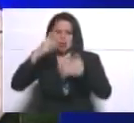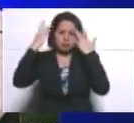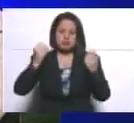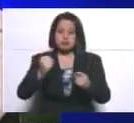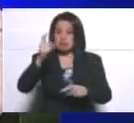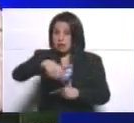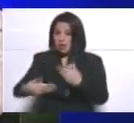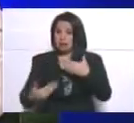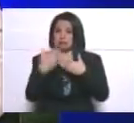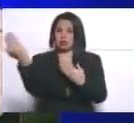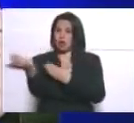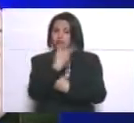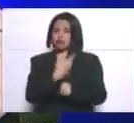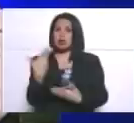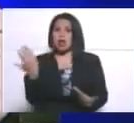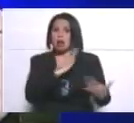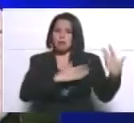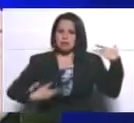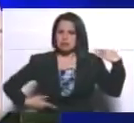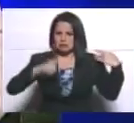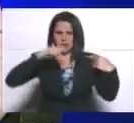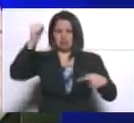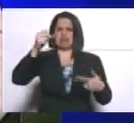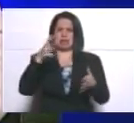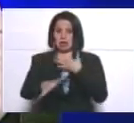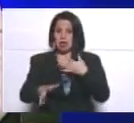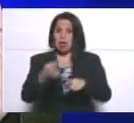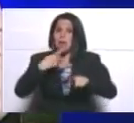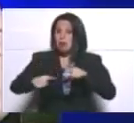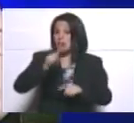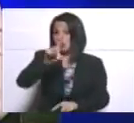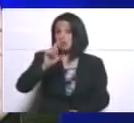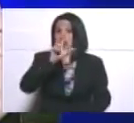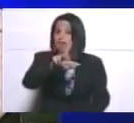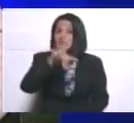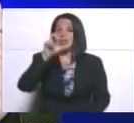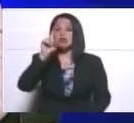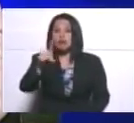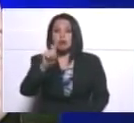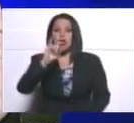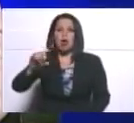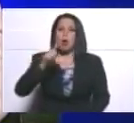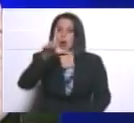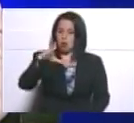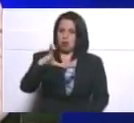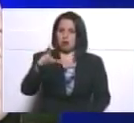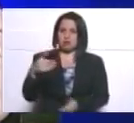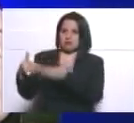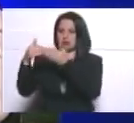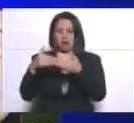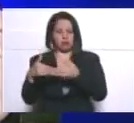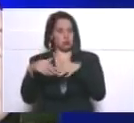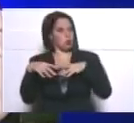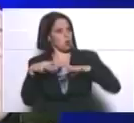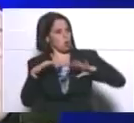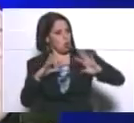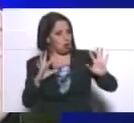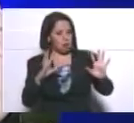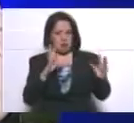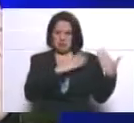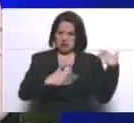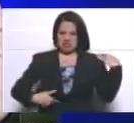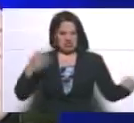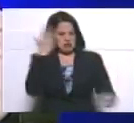de la República. Tuvimos un tan lindo amanecer el 31 de julio que el imperio estadounidense decidió sancionar al presidente